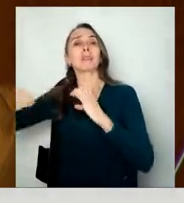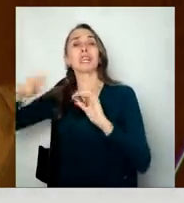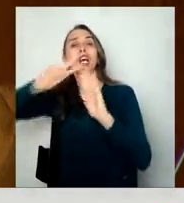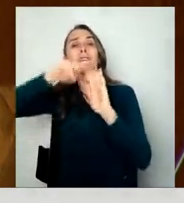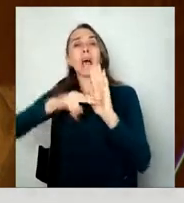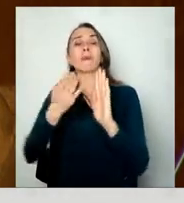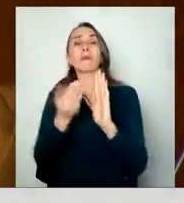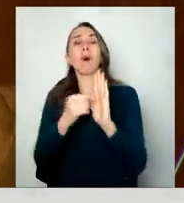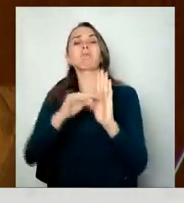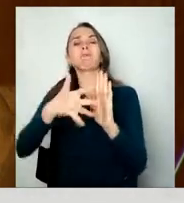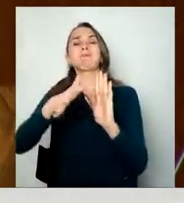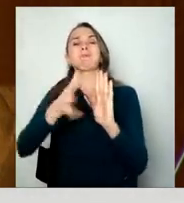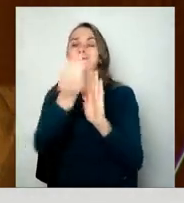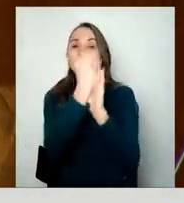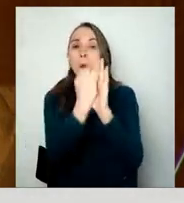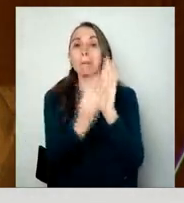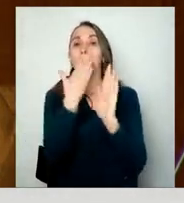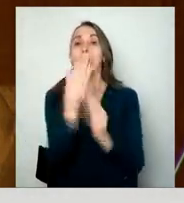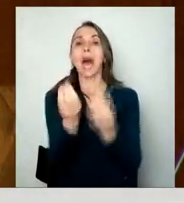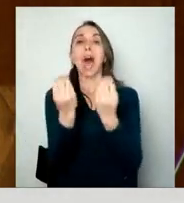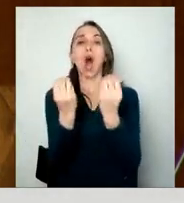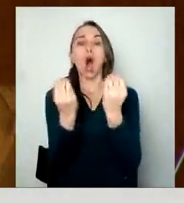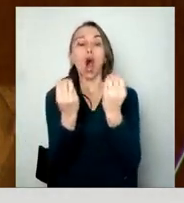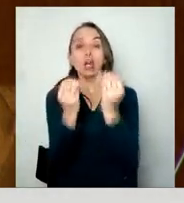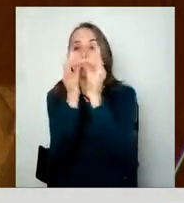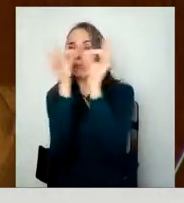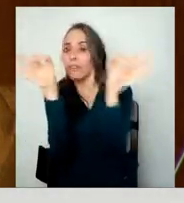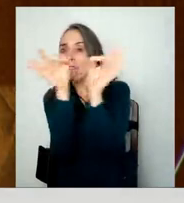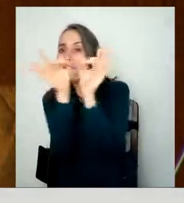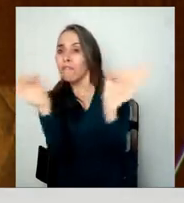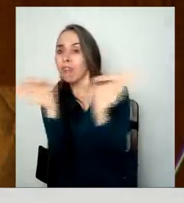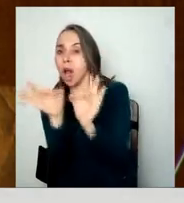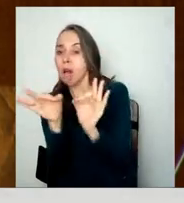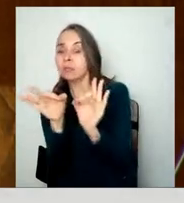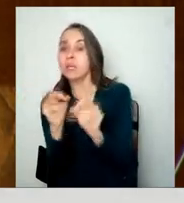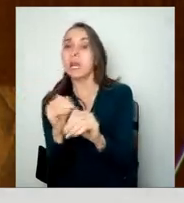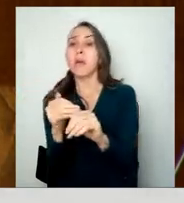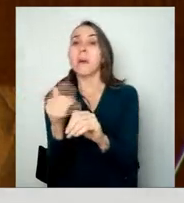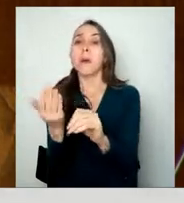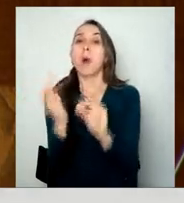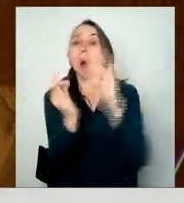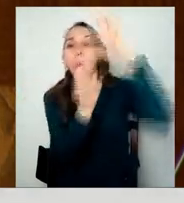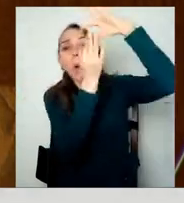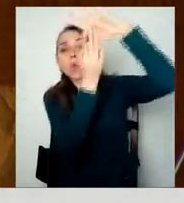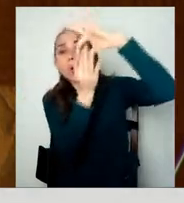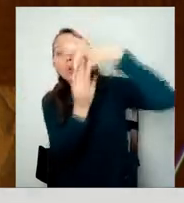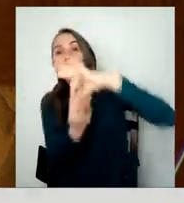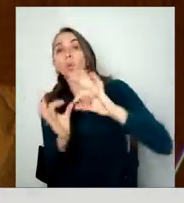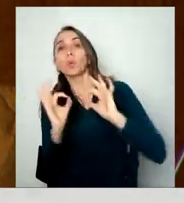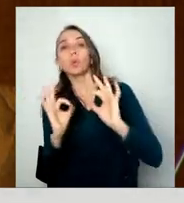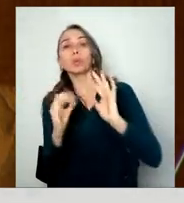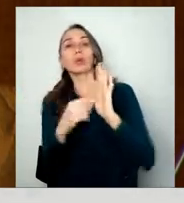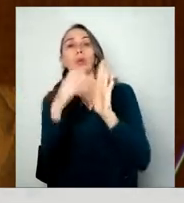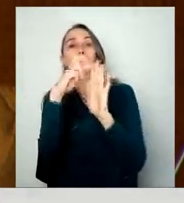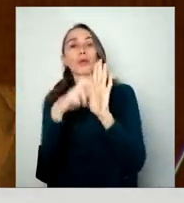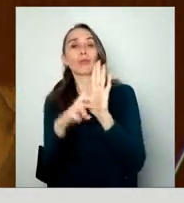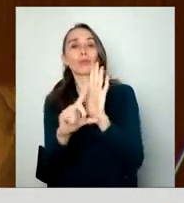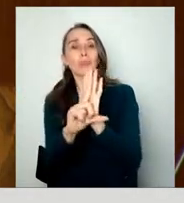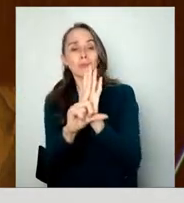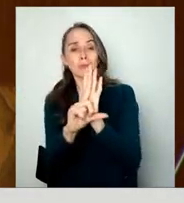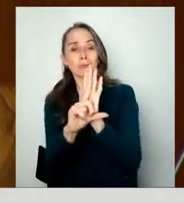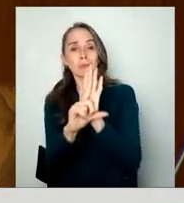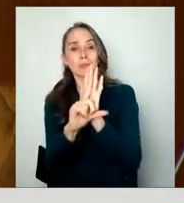necesarios para conocer Para conceder mayor armonía y coherencia al proyecto de esa manera